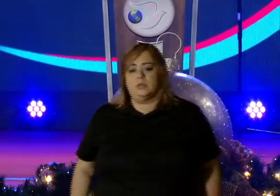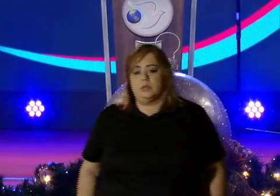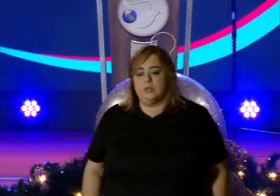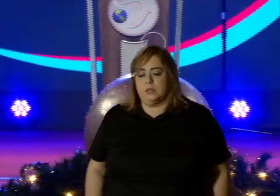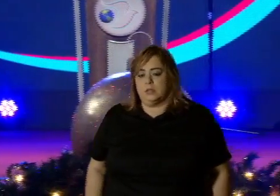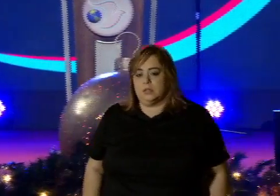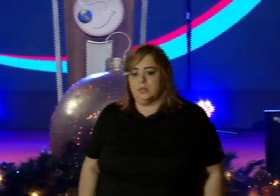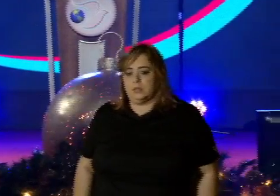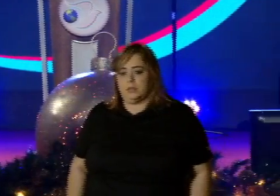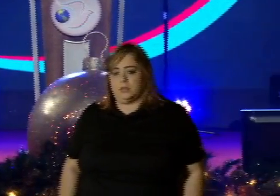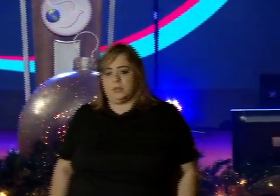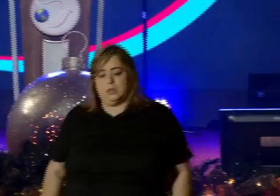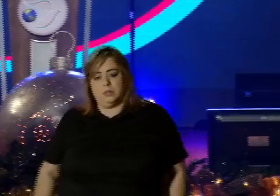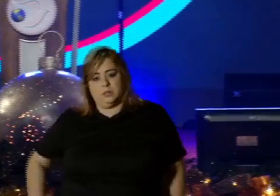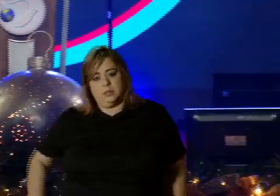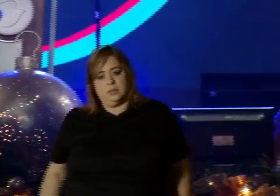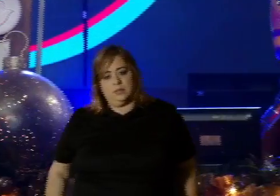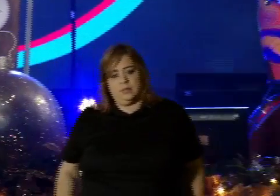más extensiones.